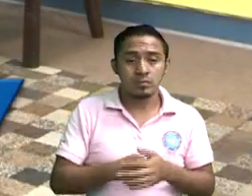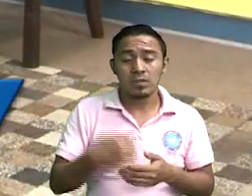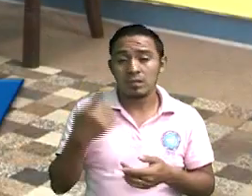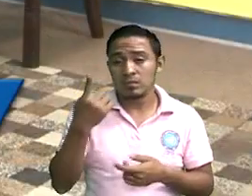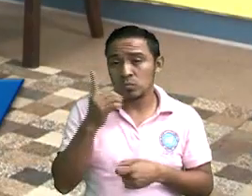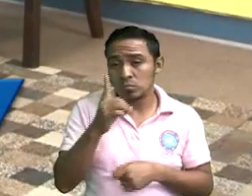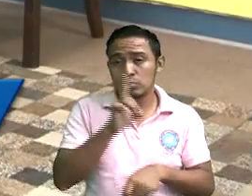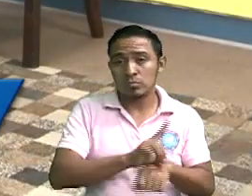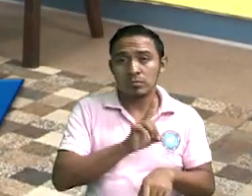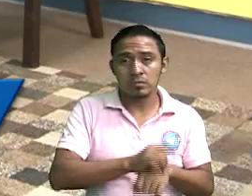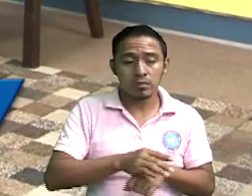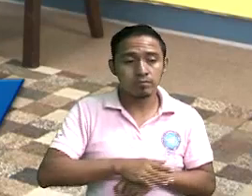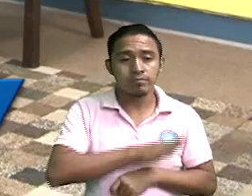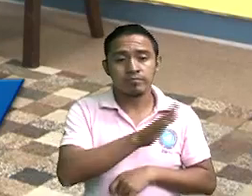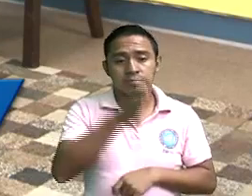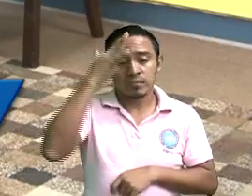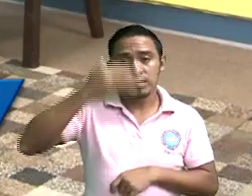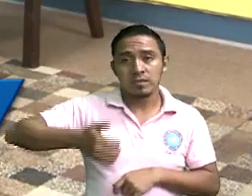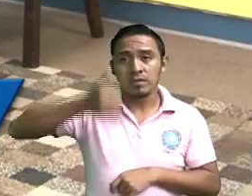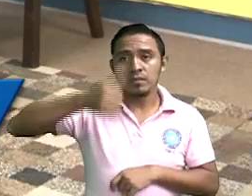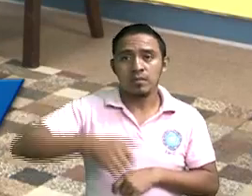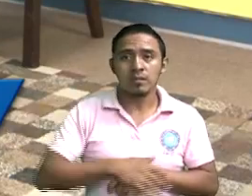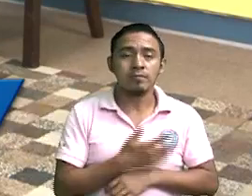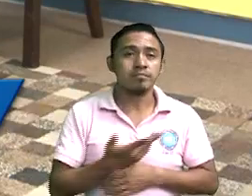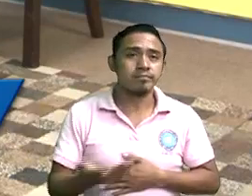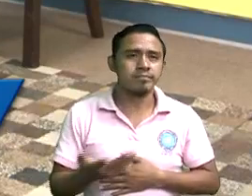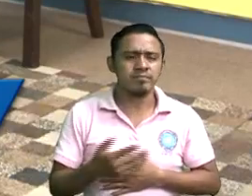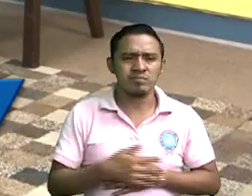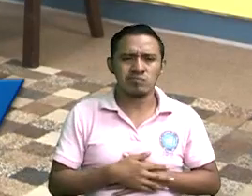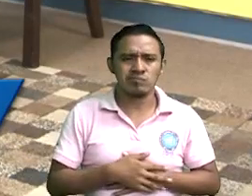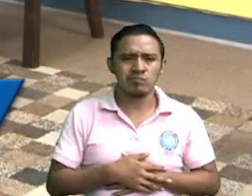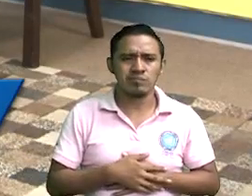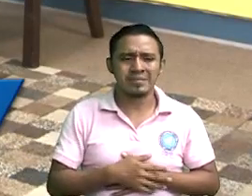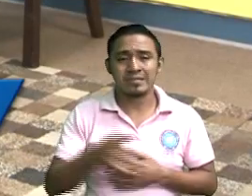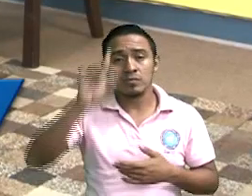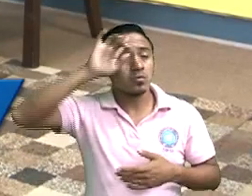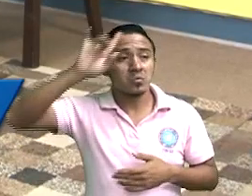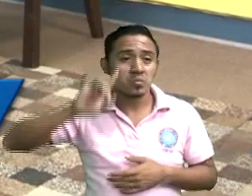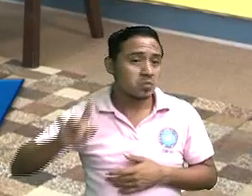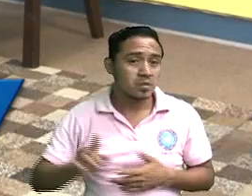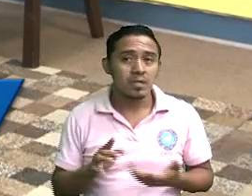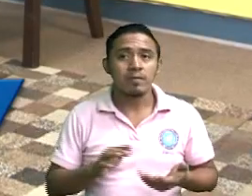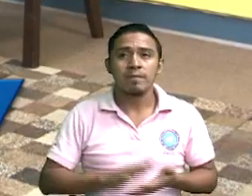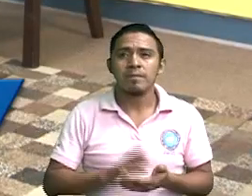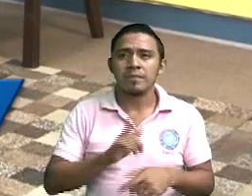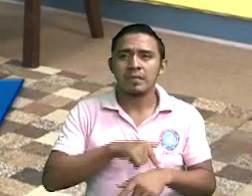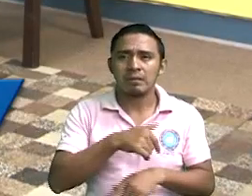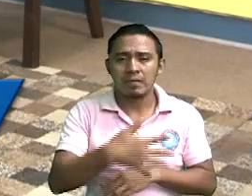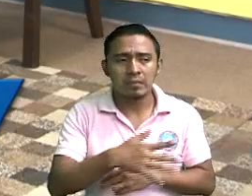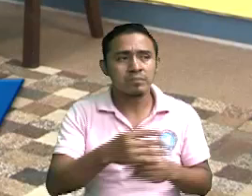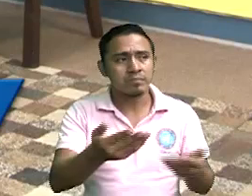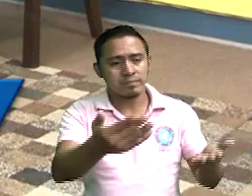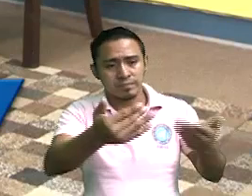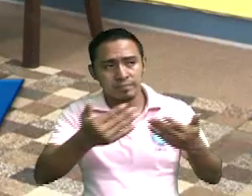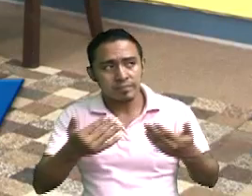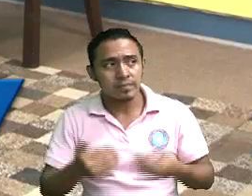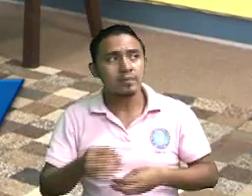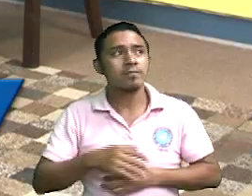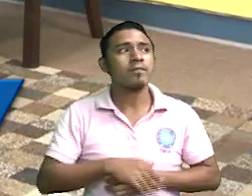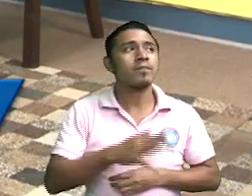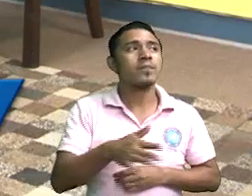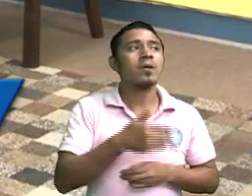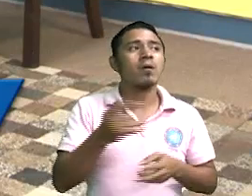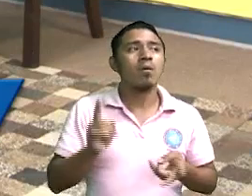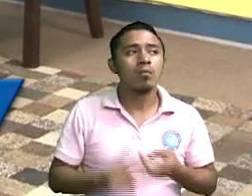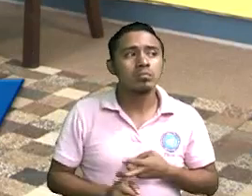médico general que tal vez necesita más entrenamiento en esto o se tardan un poquito en referirlo, luego se refiere a